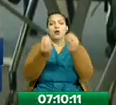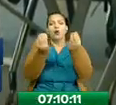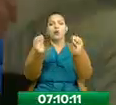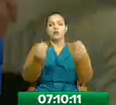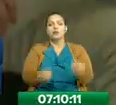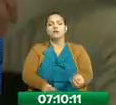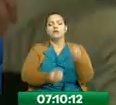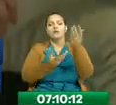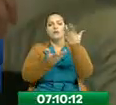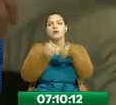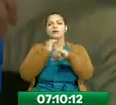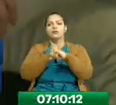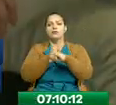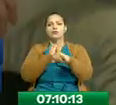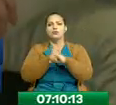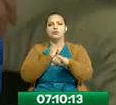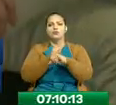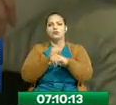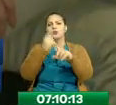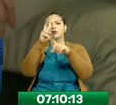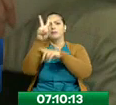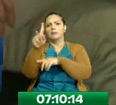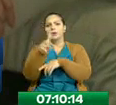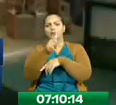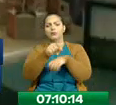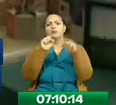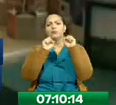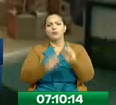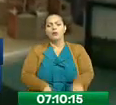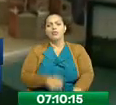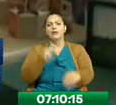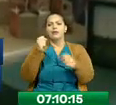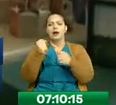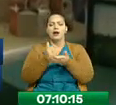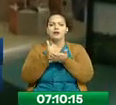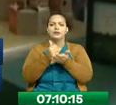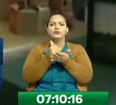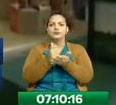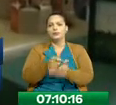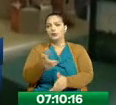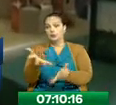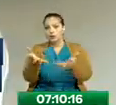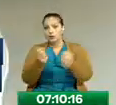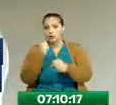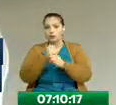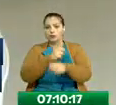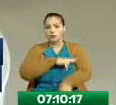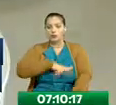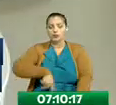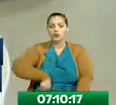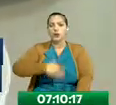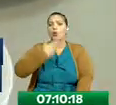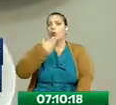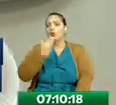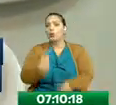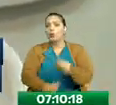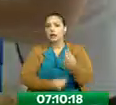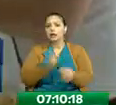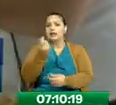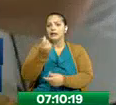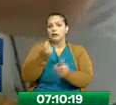se encargan de brindar asistencia a cada idea que debe ser estudiada para que la inversión no se